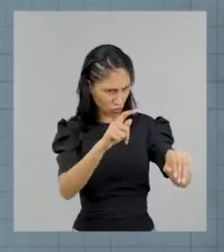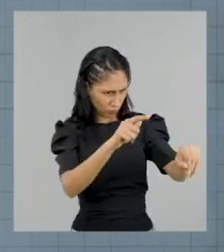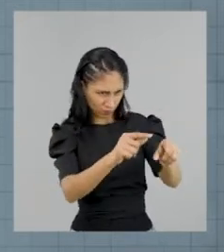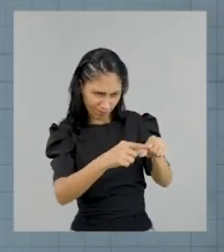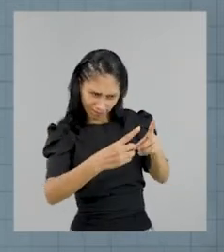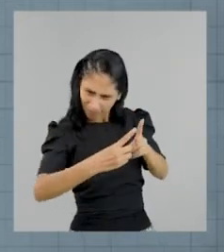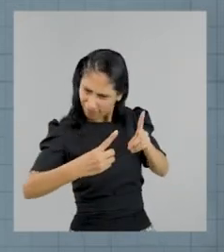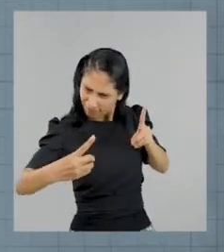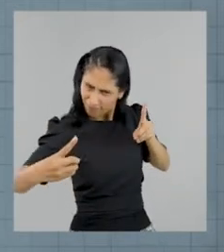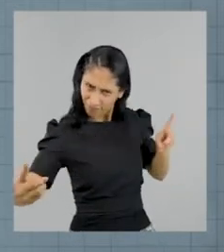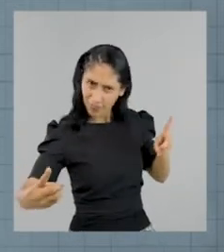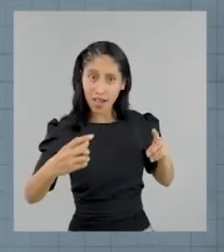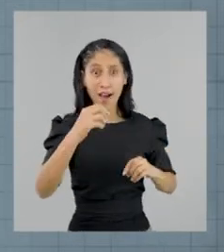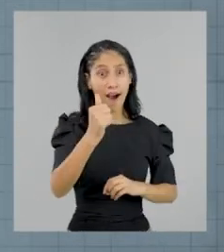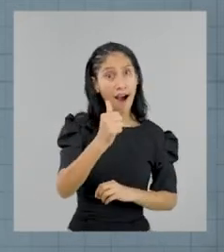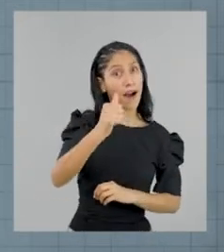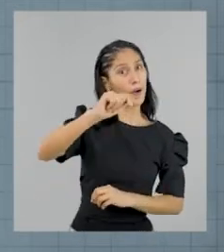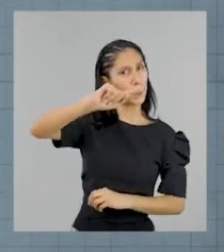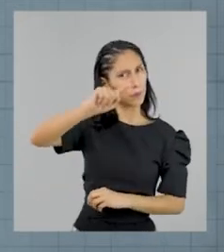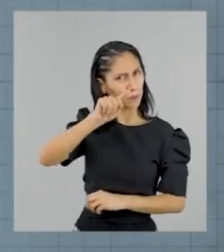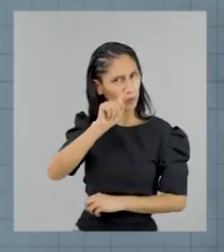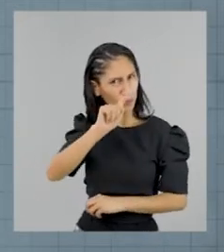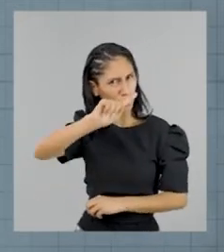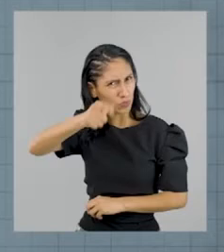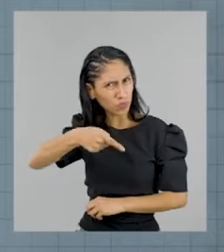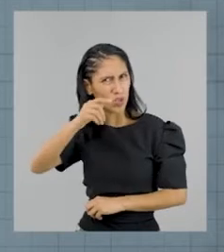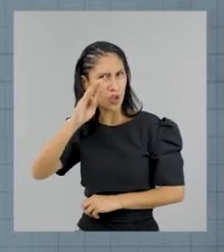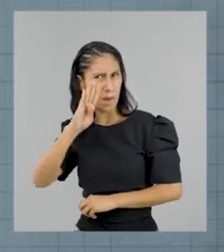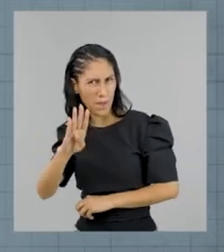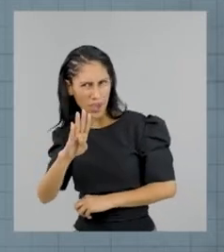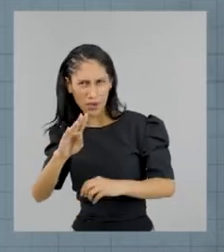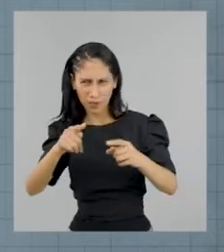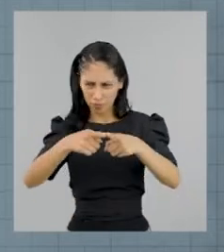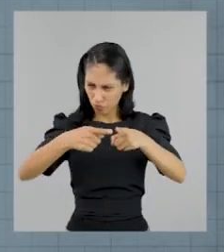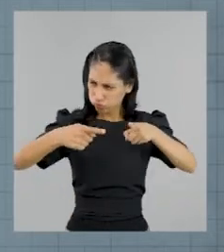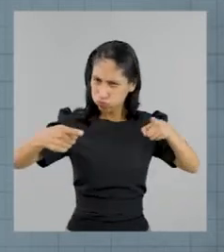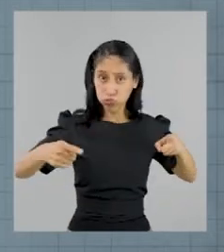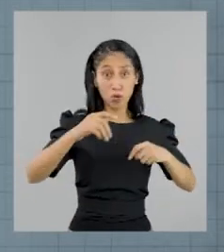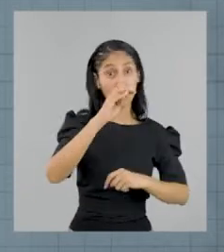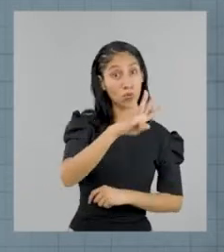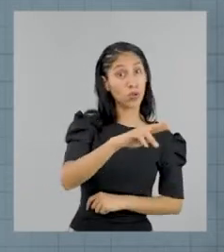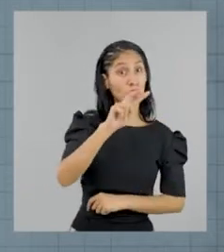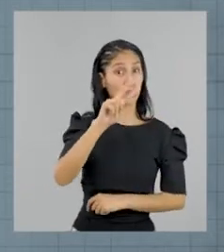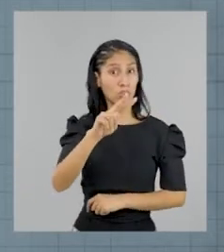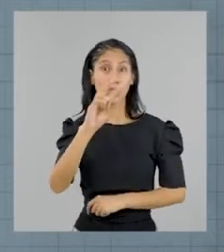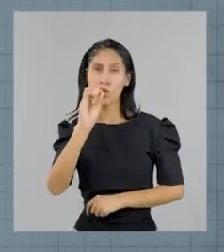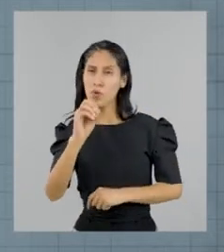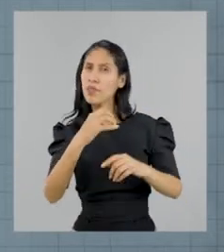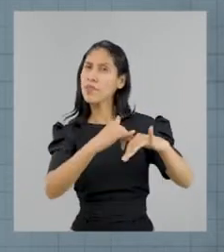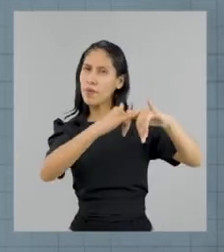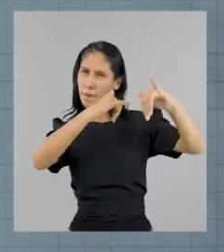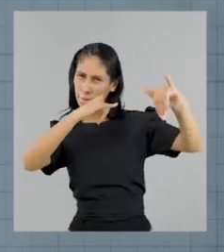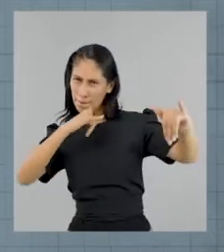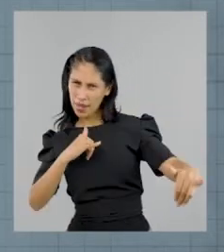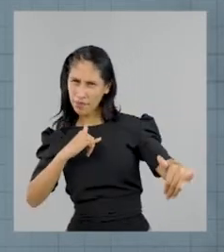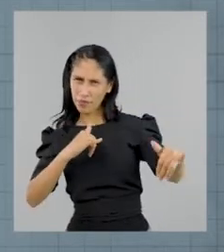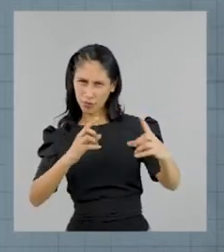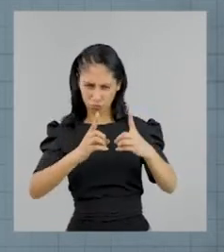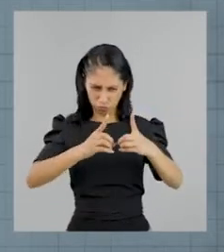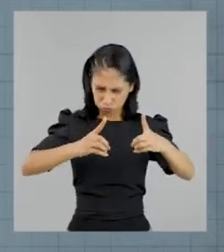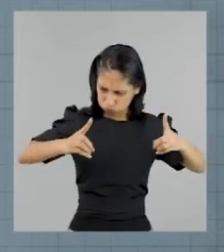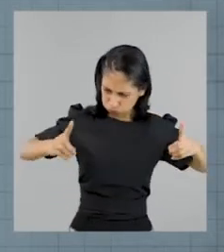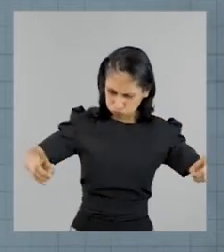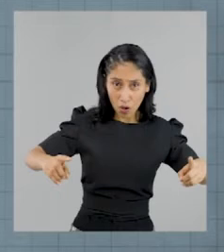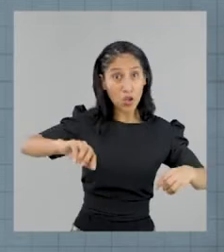río. El punto A y el punto B distan entre sí en 420 metros.